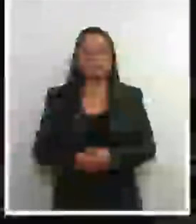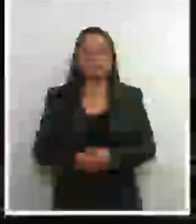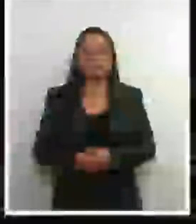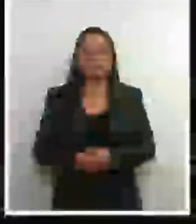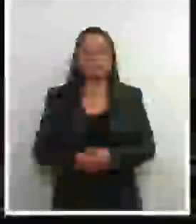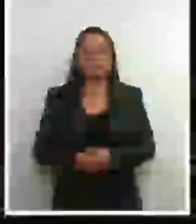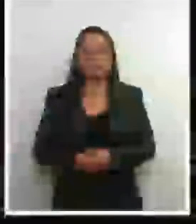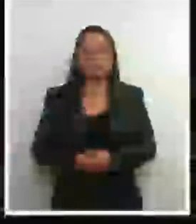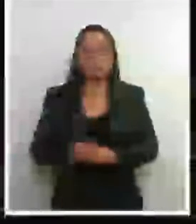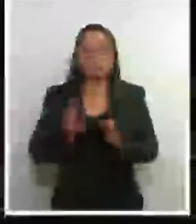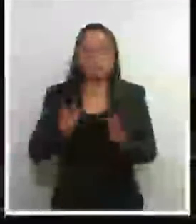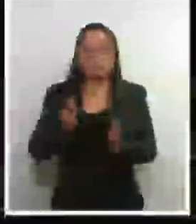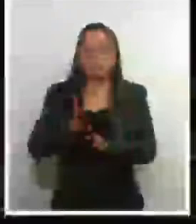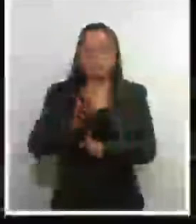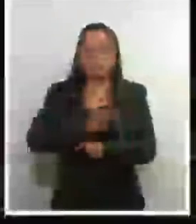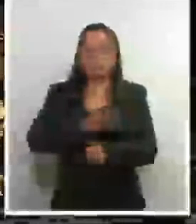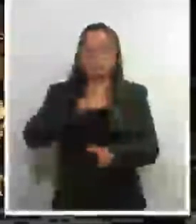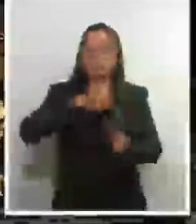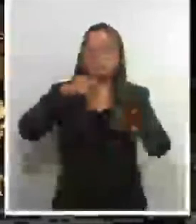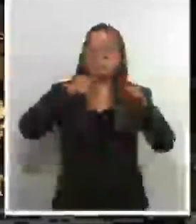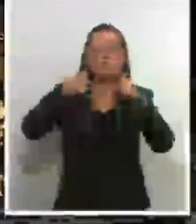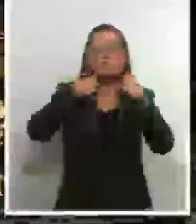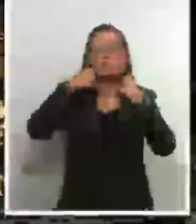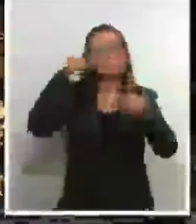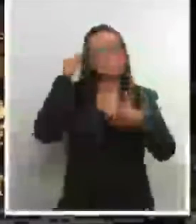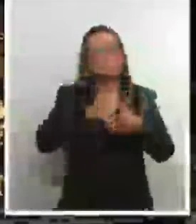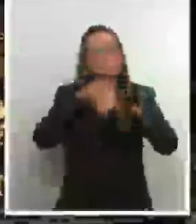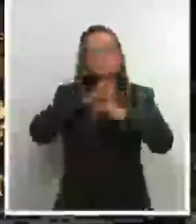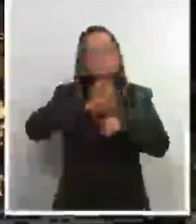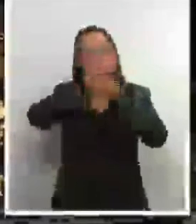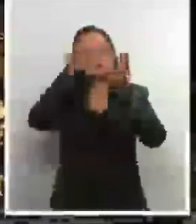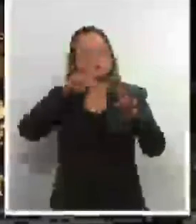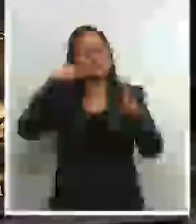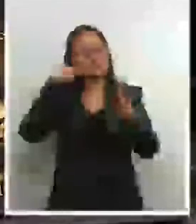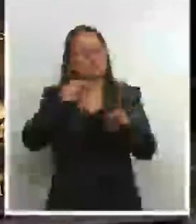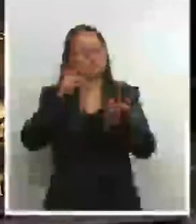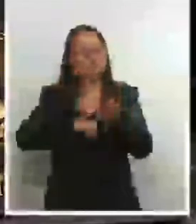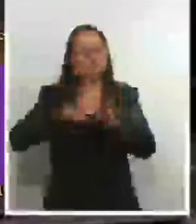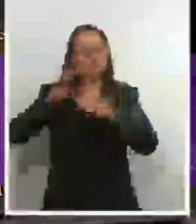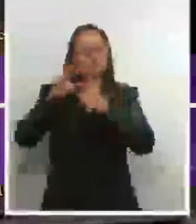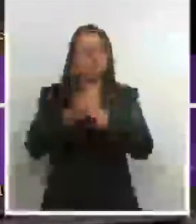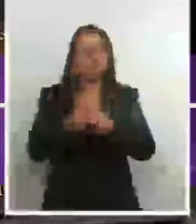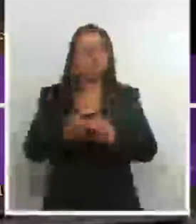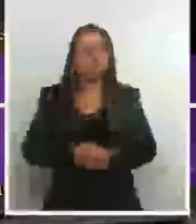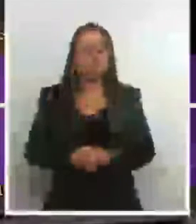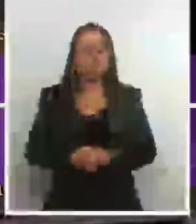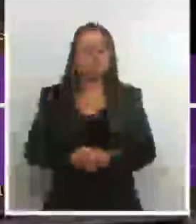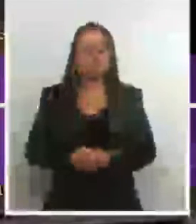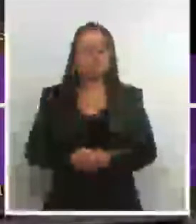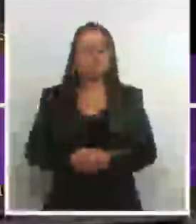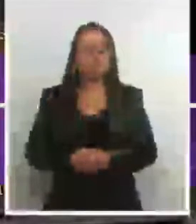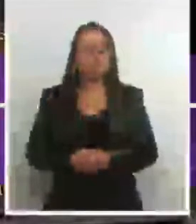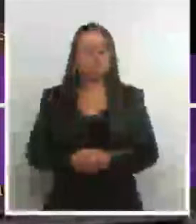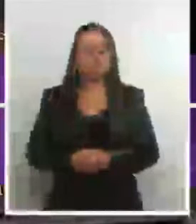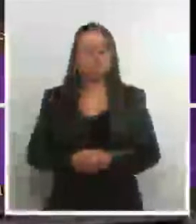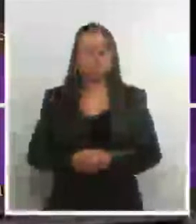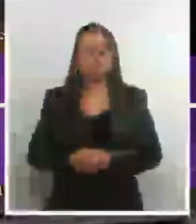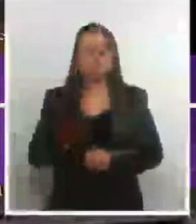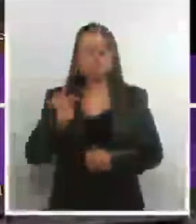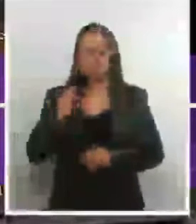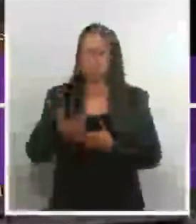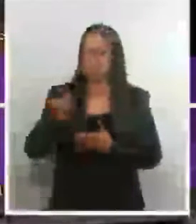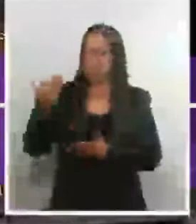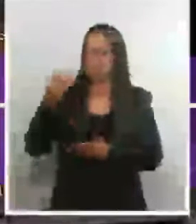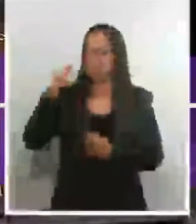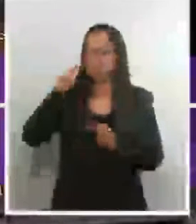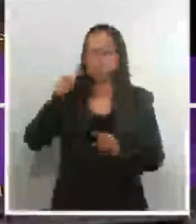Se hizo una gran discusión sobre este tema en la comisión, que si mal no recuerdo lo